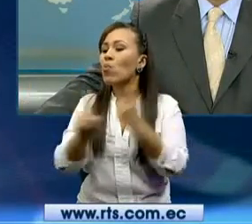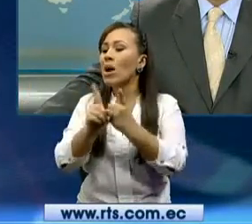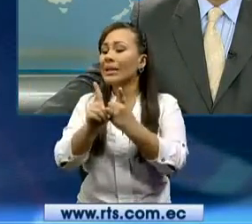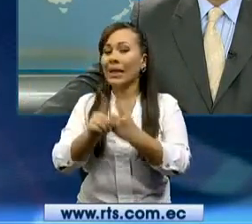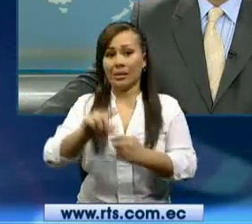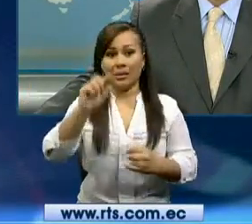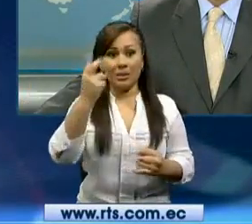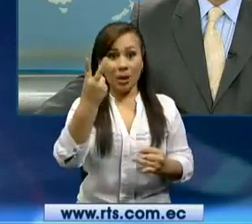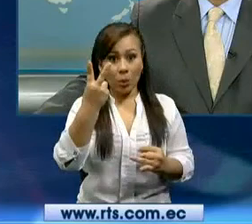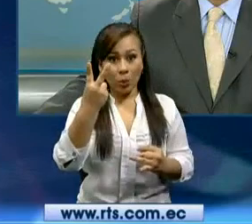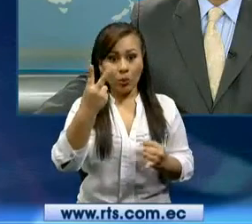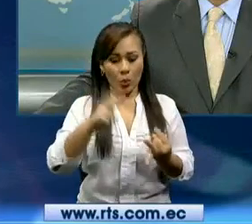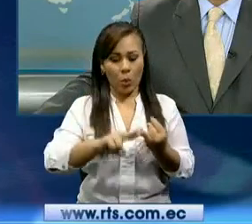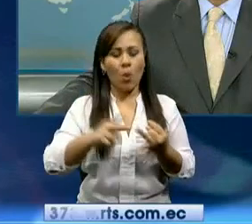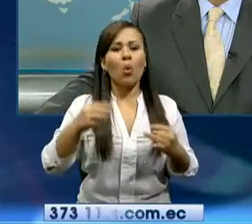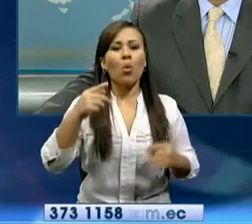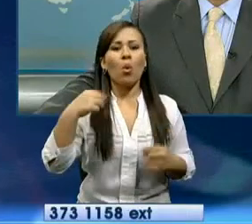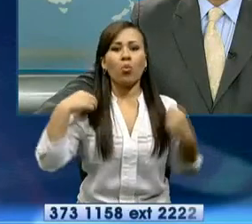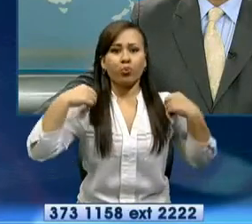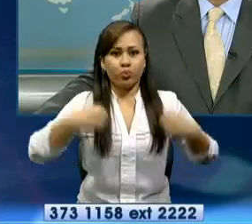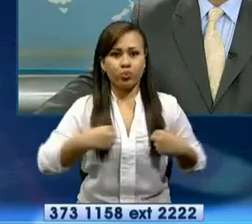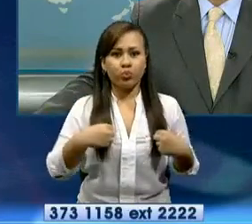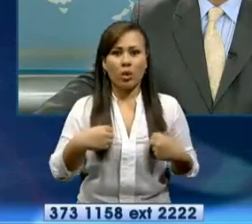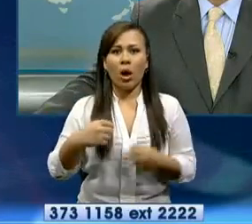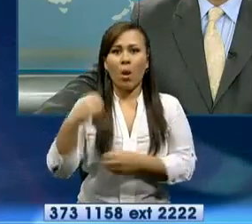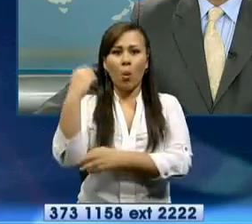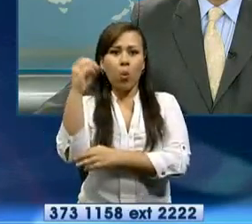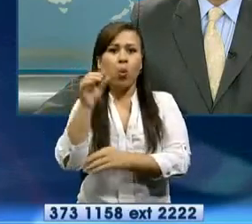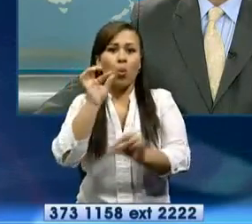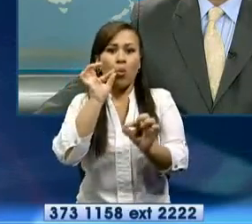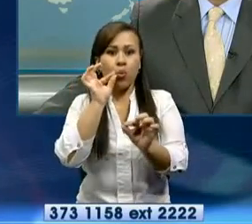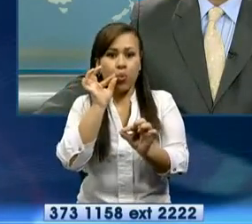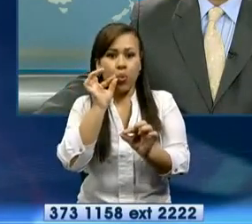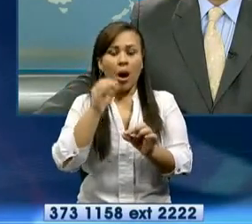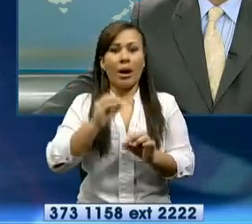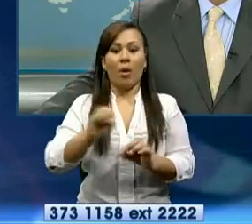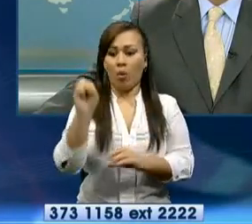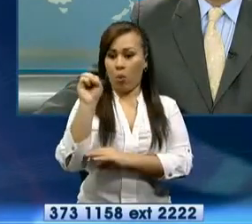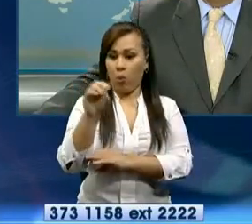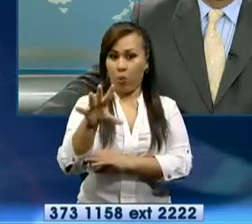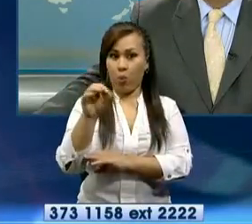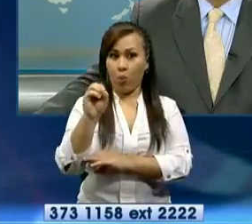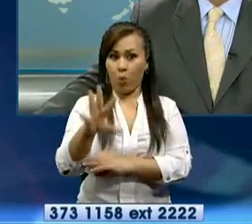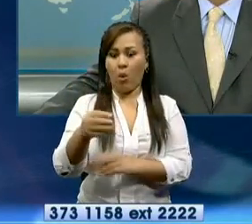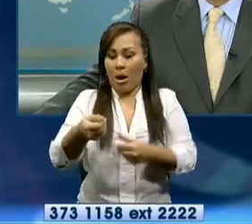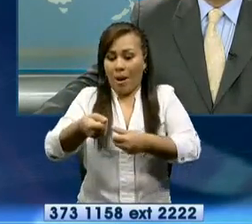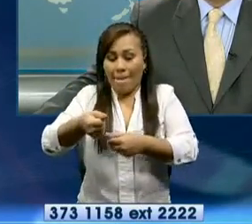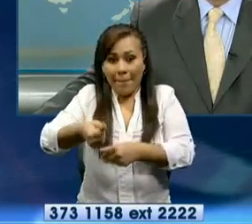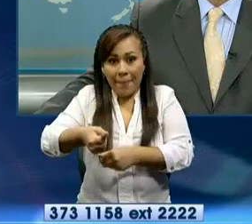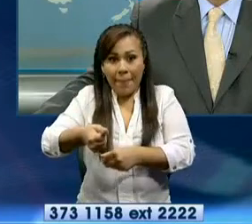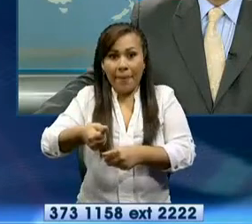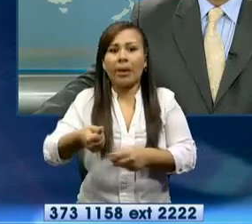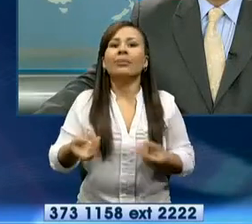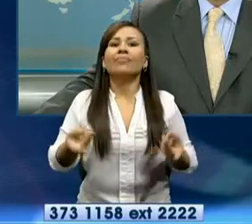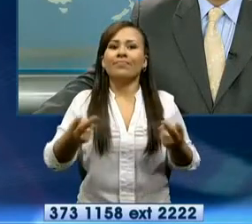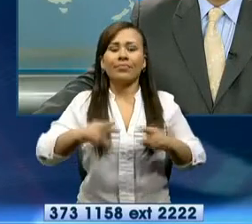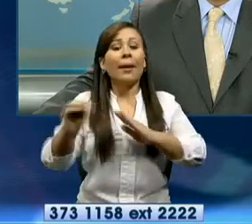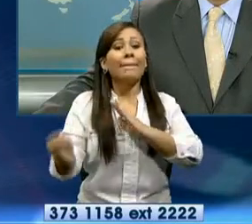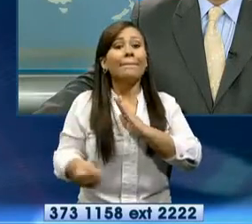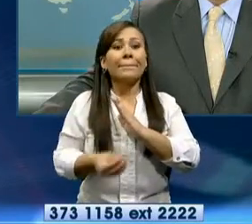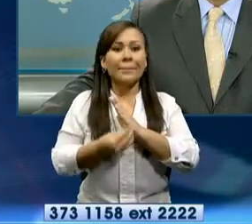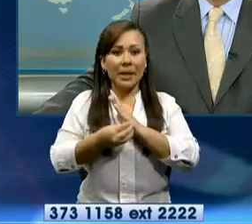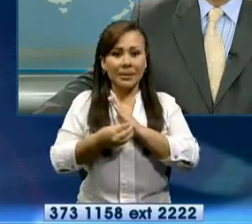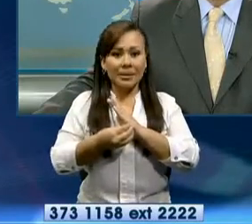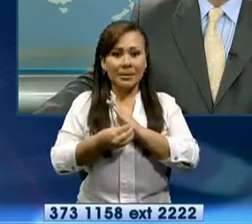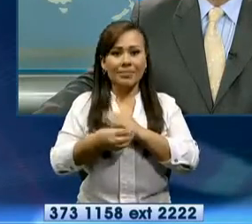dice repetitivamente que tenga una sirena, que tenga una linterna, que tenga pilas, que tenga eso. Nosotros vamos un poquito más allá.